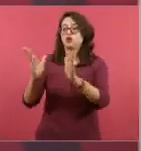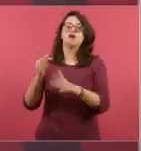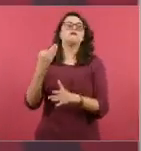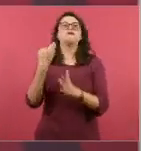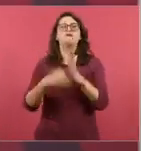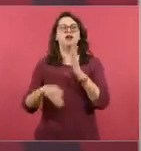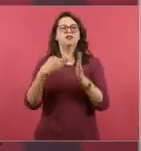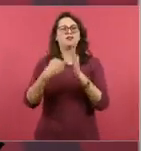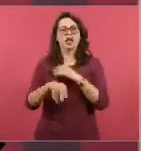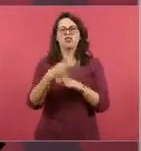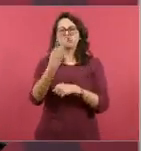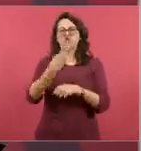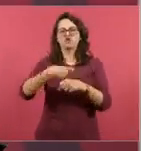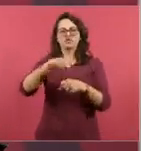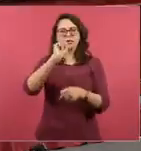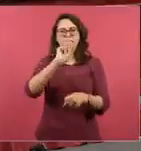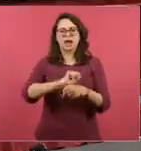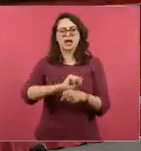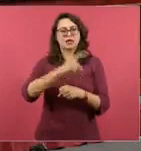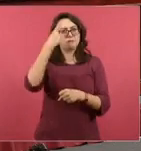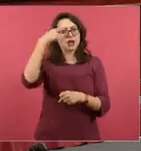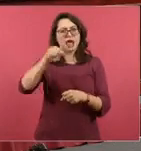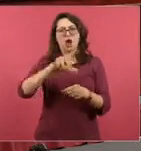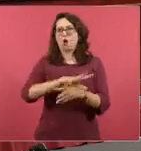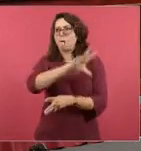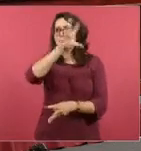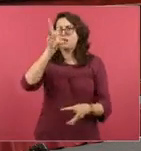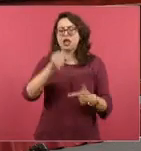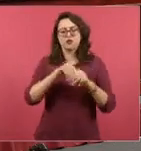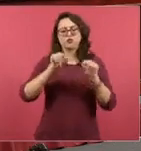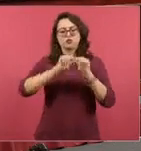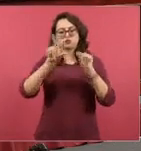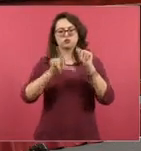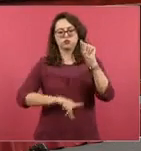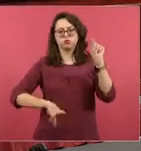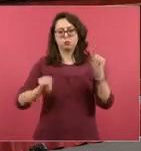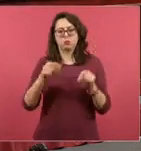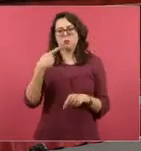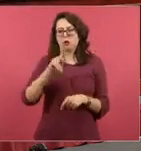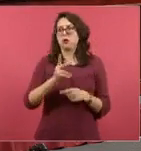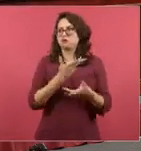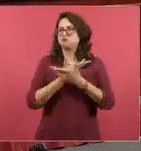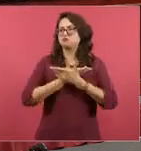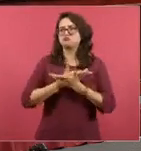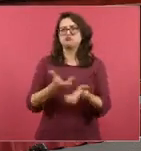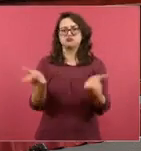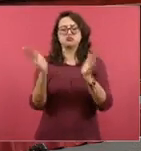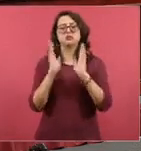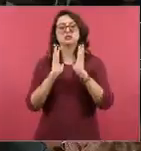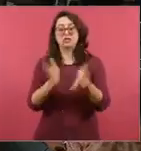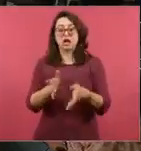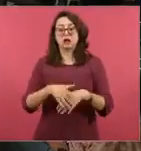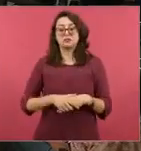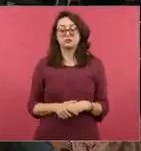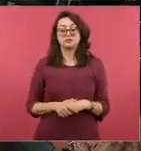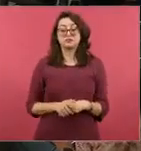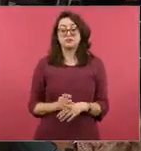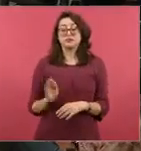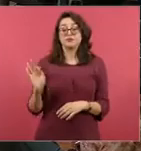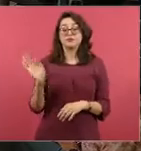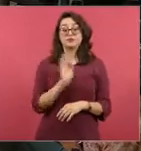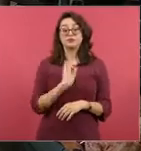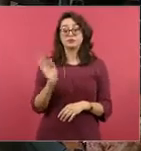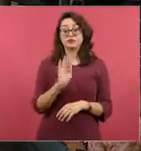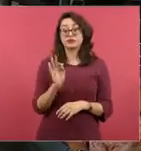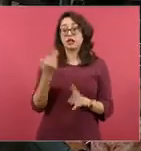tenerlos completamente en todos los estados, pero está el proceso de distribución. Si falta alguno en la página